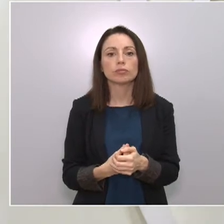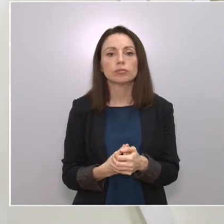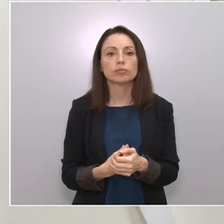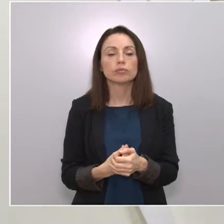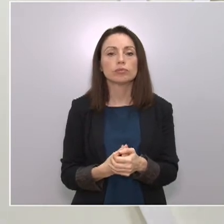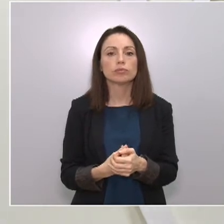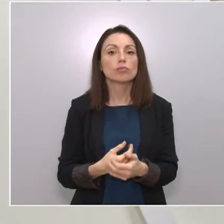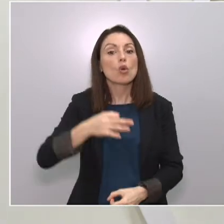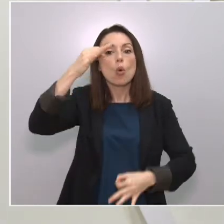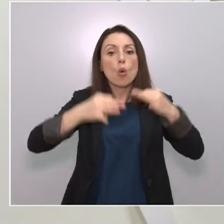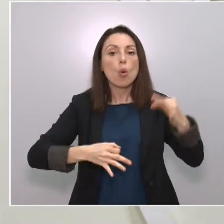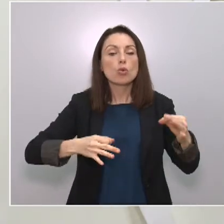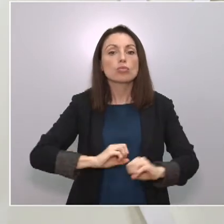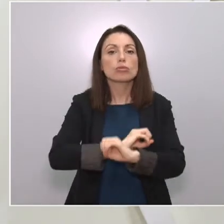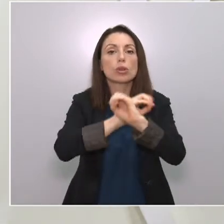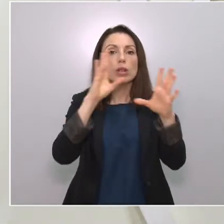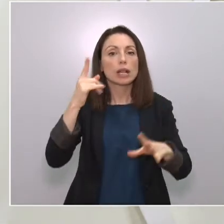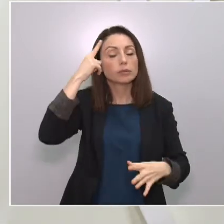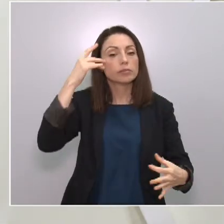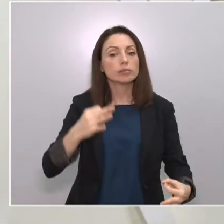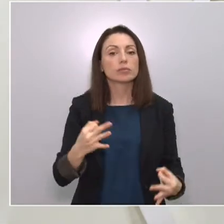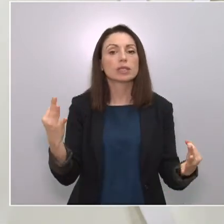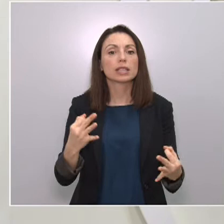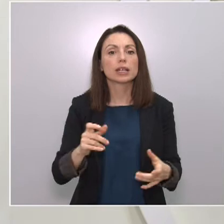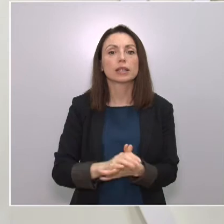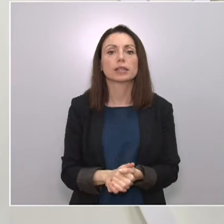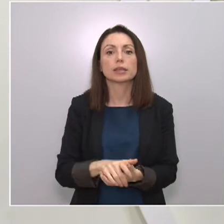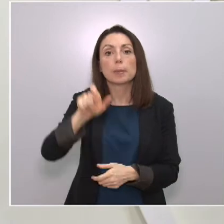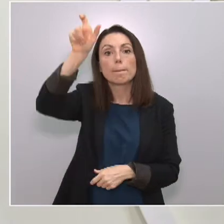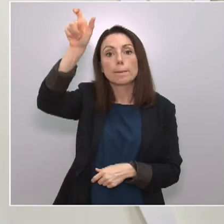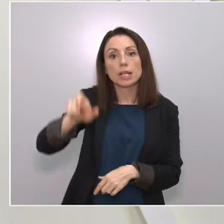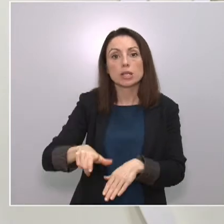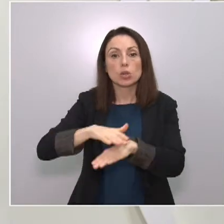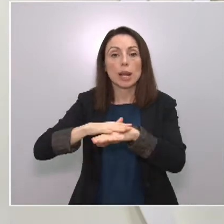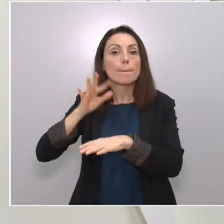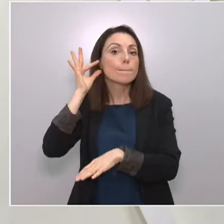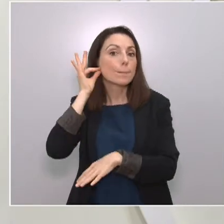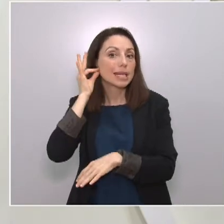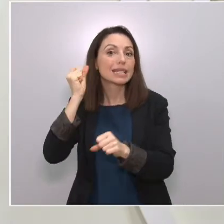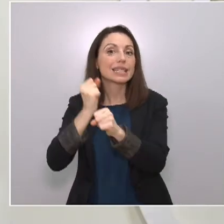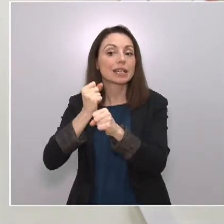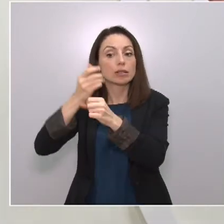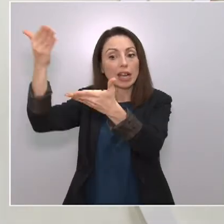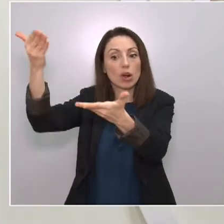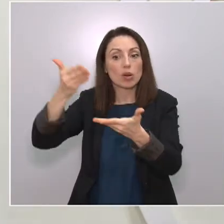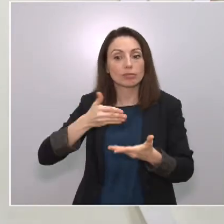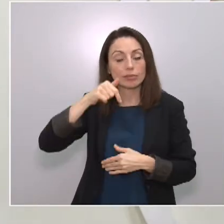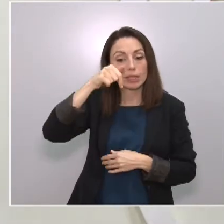más sensato, ¿verdad?, lo coherente podría ser invitar a la ministra de Trabajo, también a